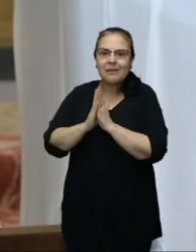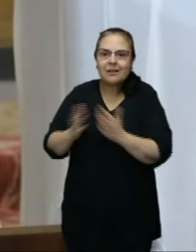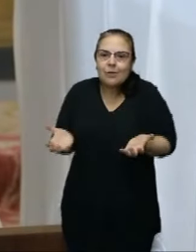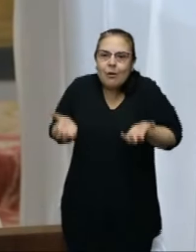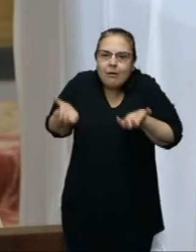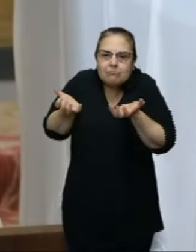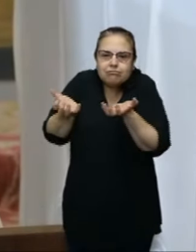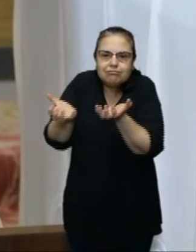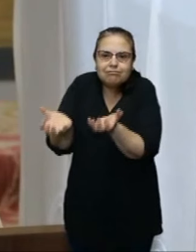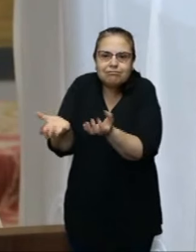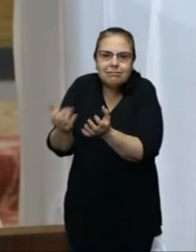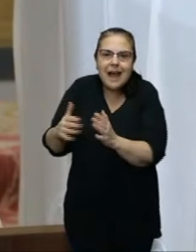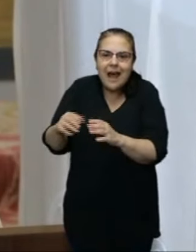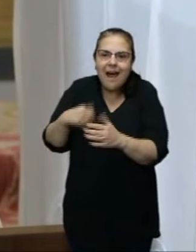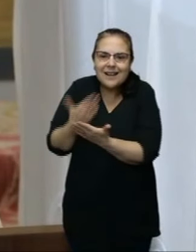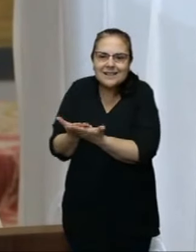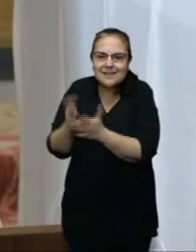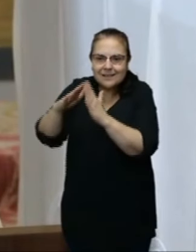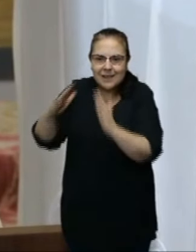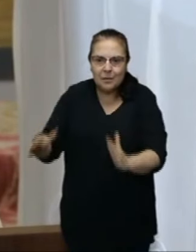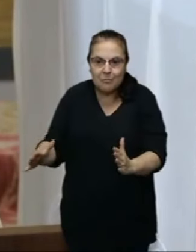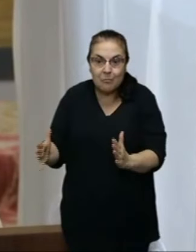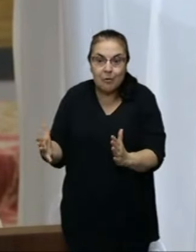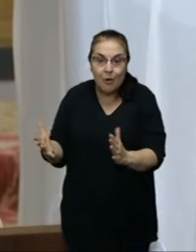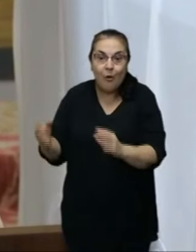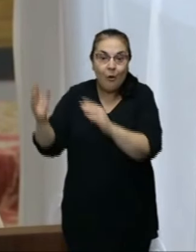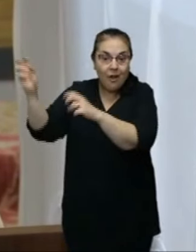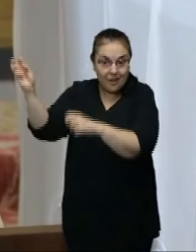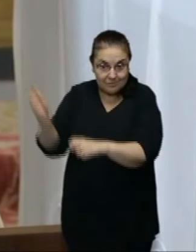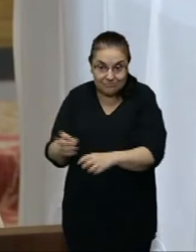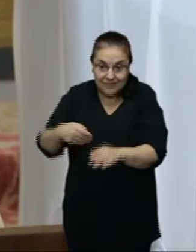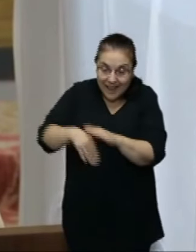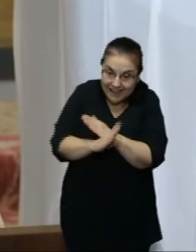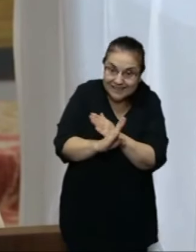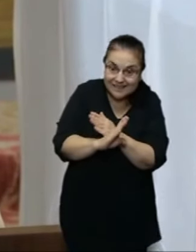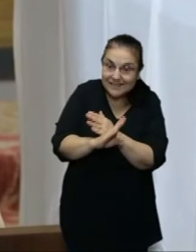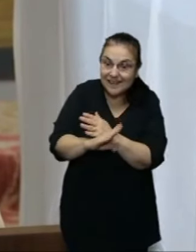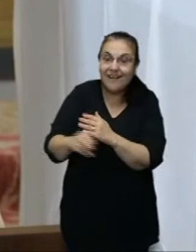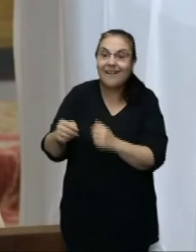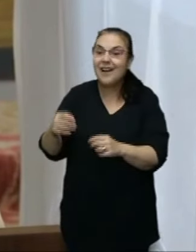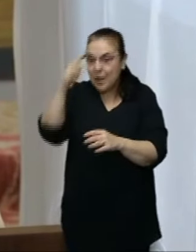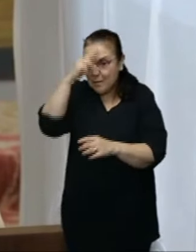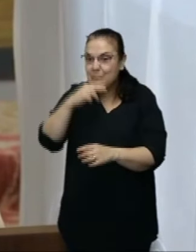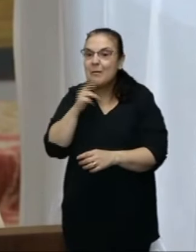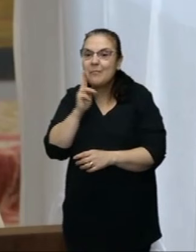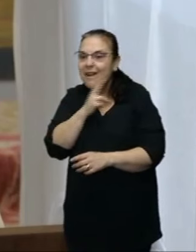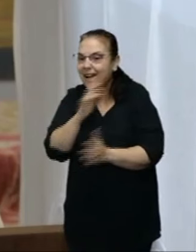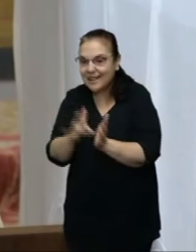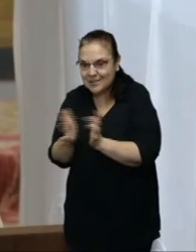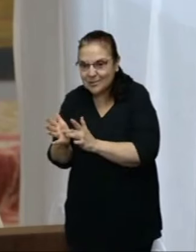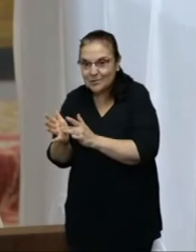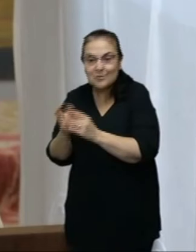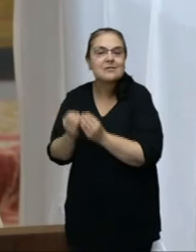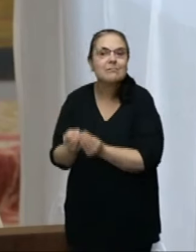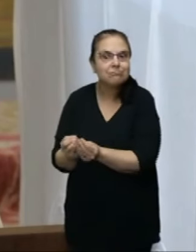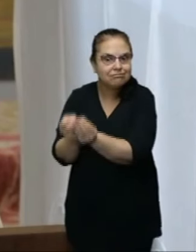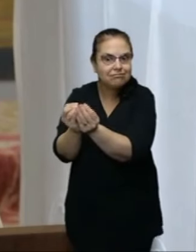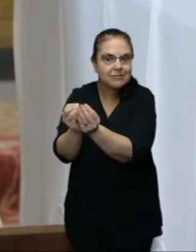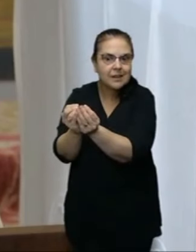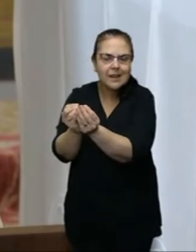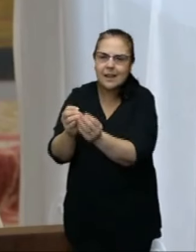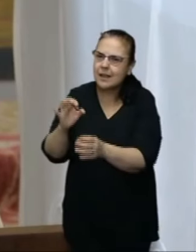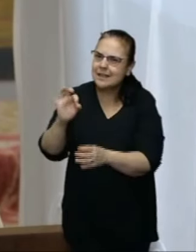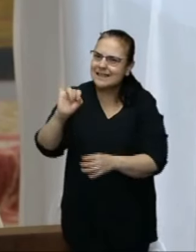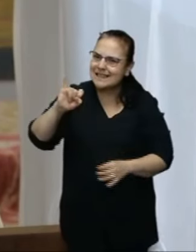templo, y cuando entraban con el niño Jesús sus padres, para cumplir con él lo acostumbrado según la ley,